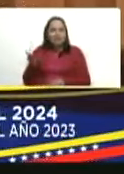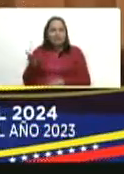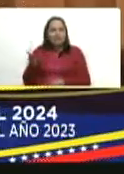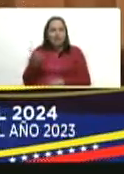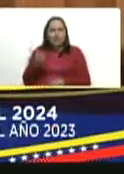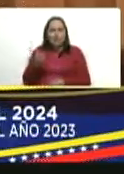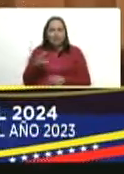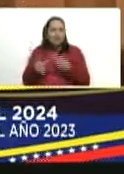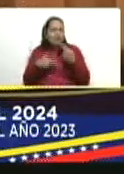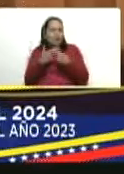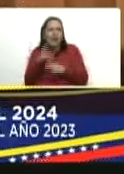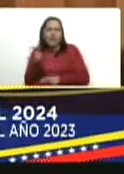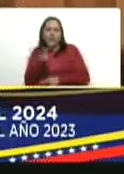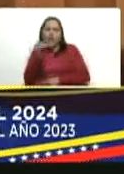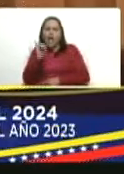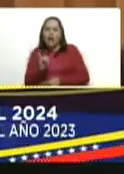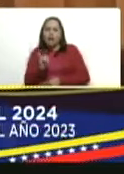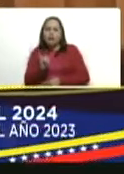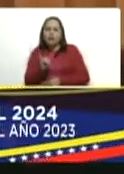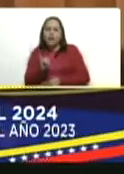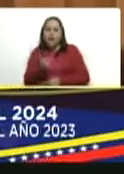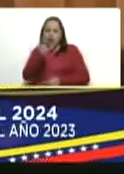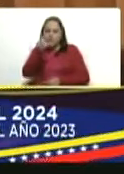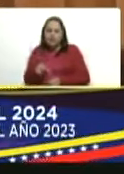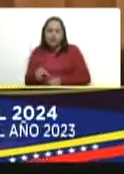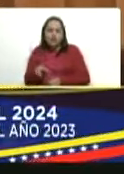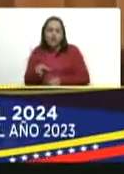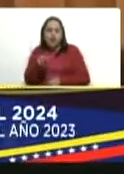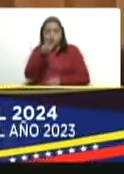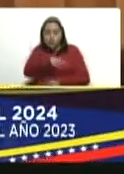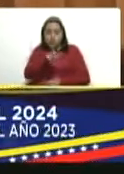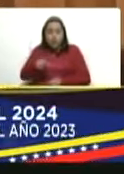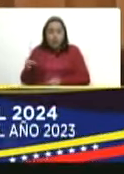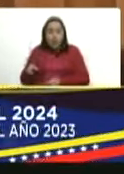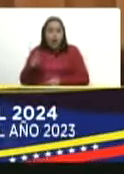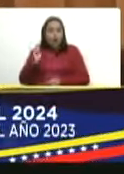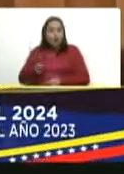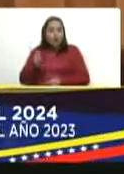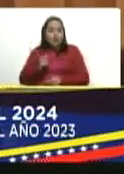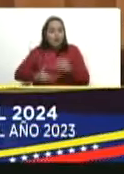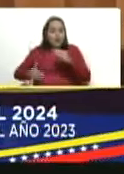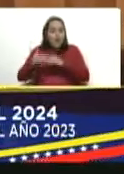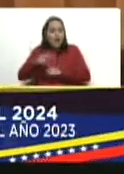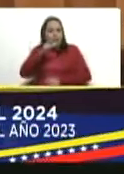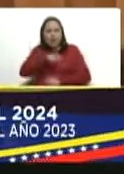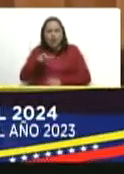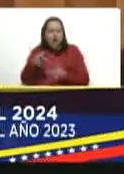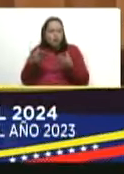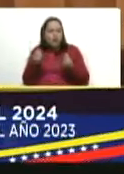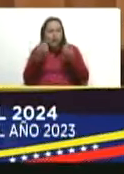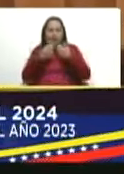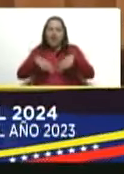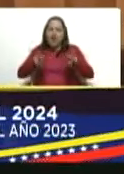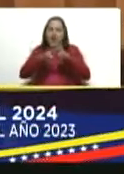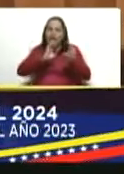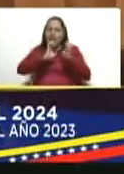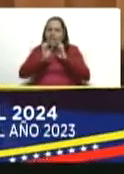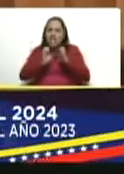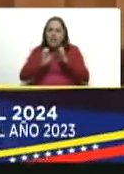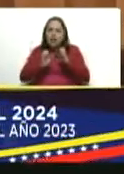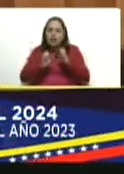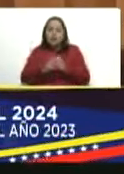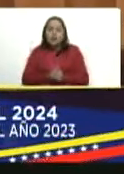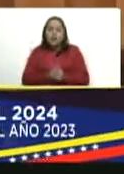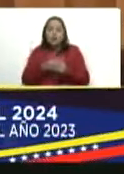jamás Venezuela había tenido un alto tribunal de justicia con gente tan moral, tan preparada,